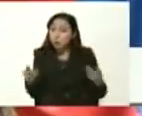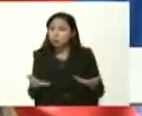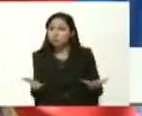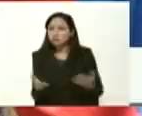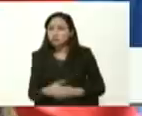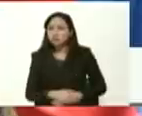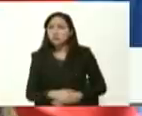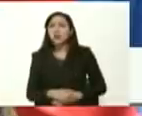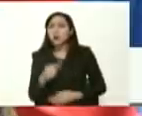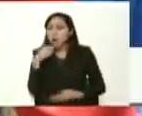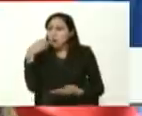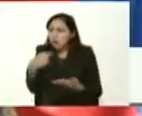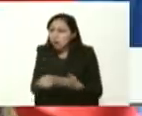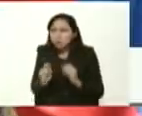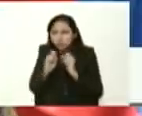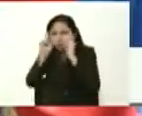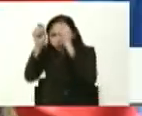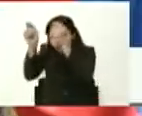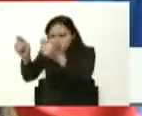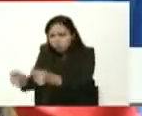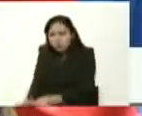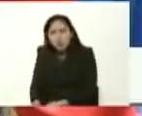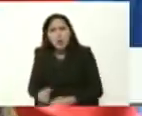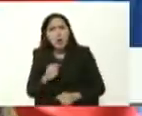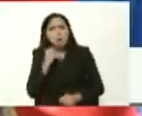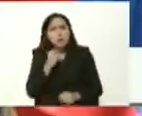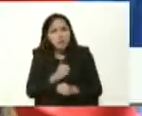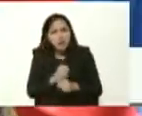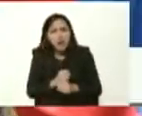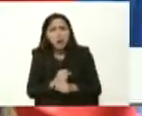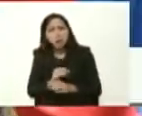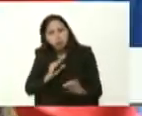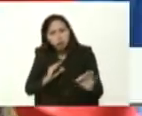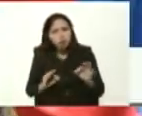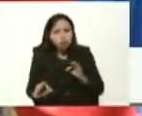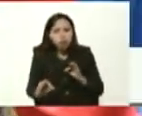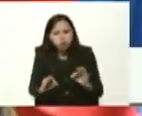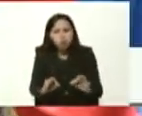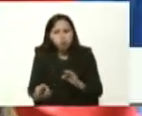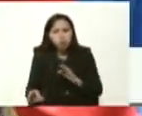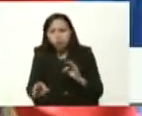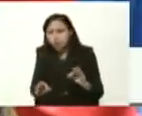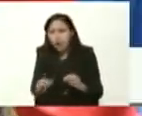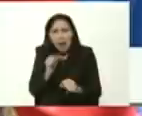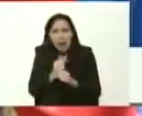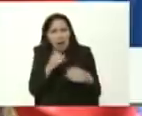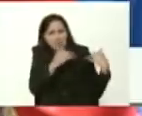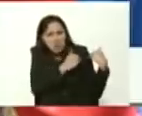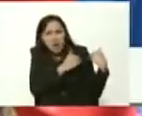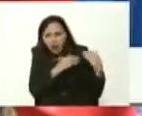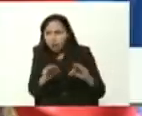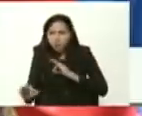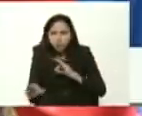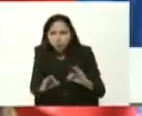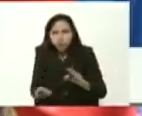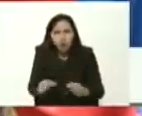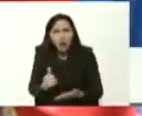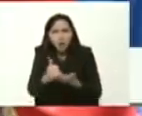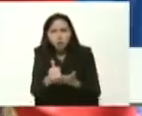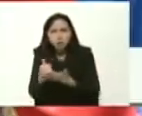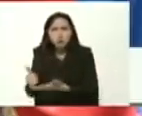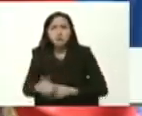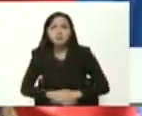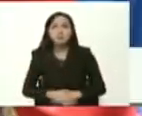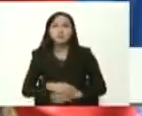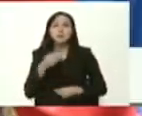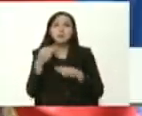nombrados para ejercer cargos estratégicos, esa es la palabra, son cargos estratégicos, que